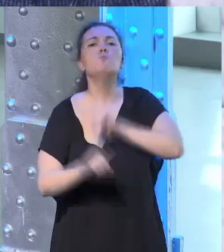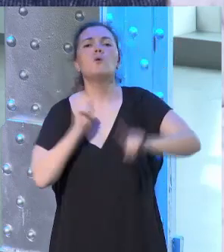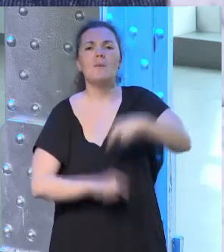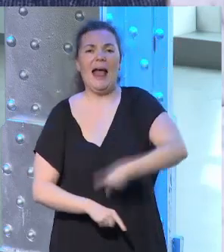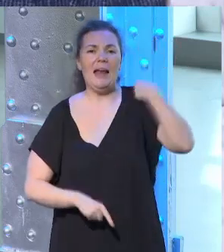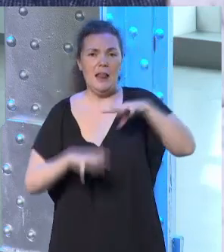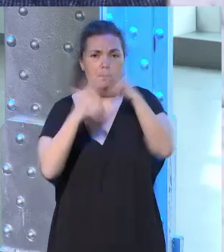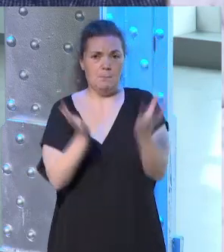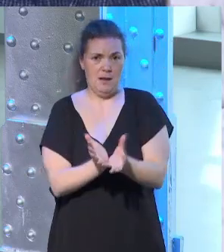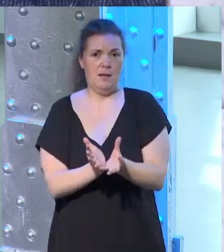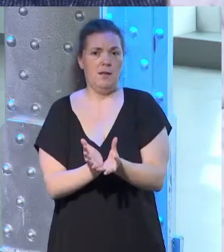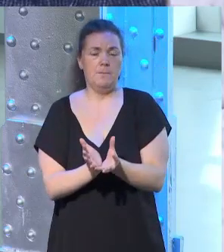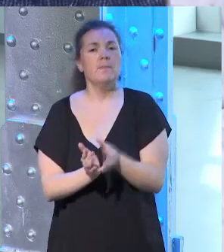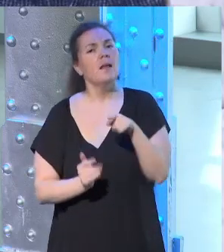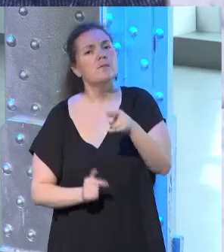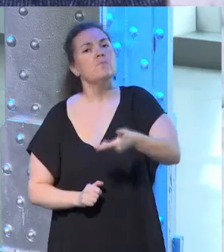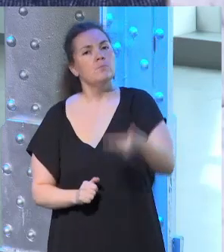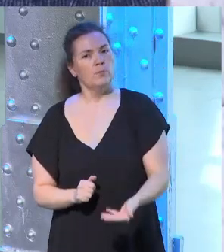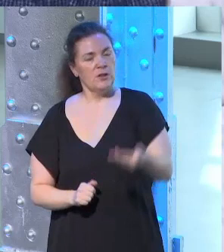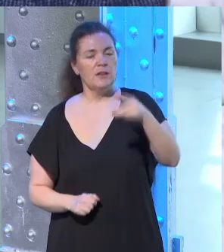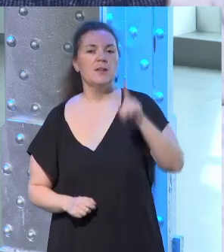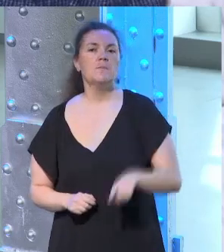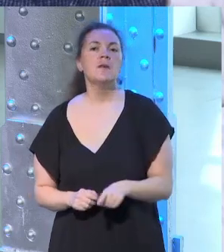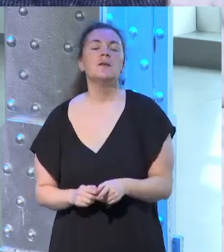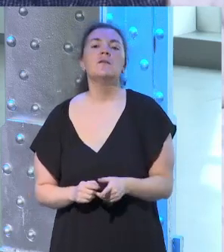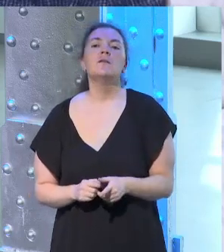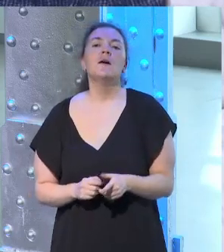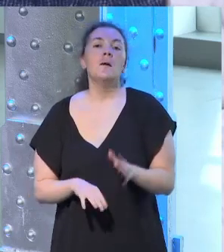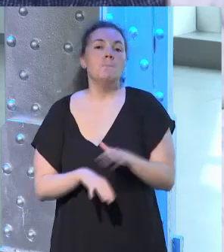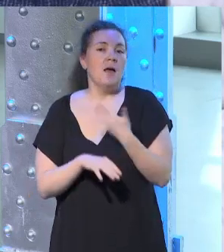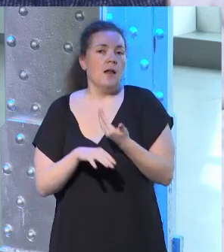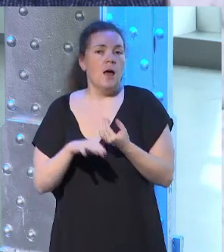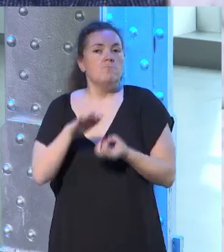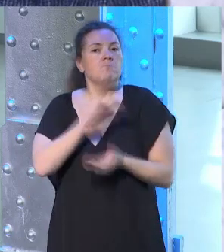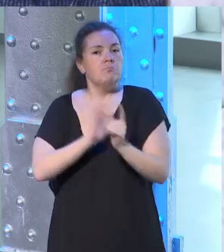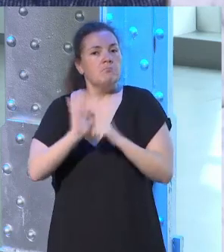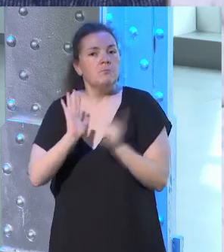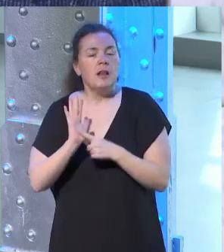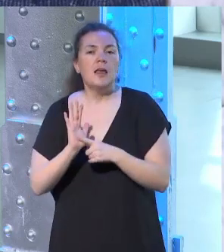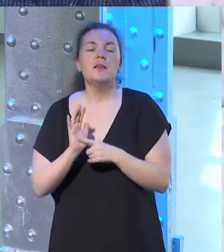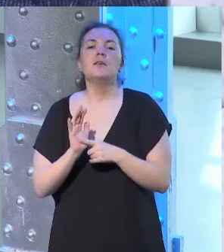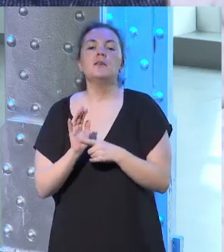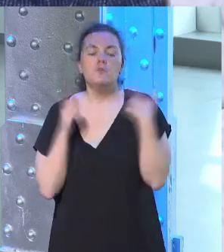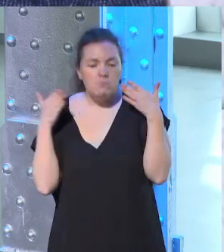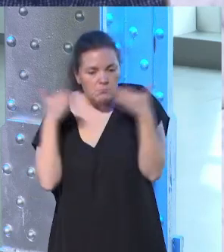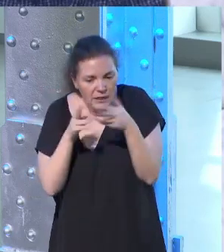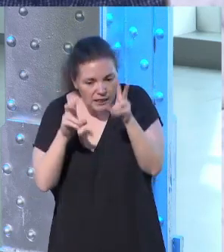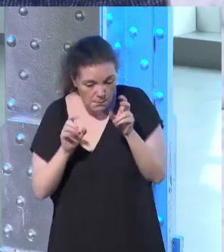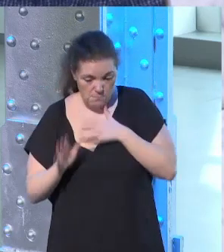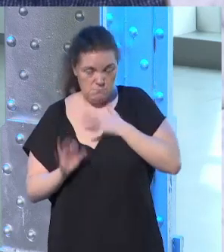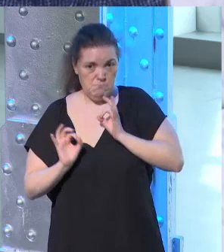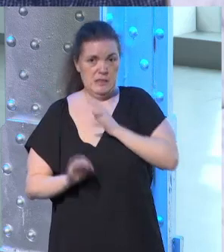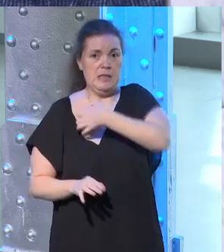planetario. Y aquí es importante también, a la hora de desarrollar esta ley, en el caso, me centro en el caso concreto